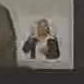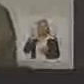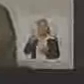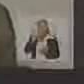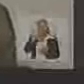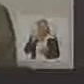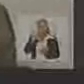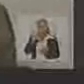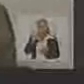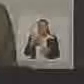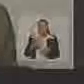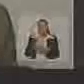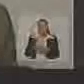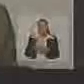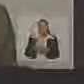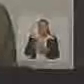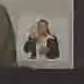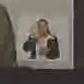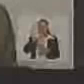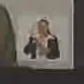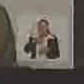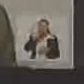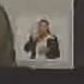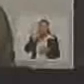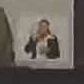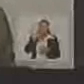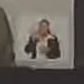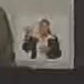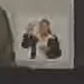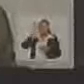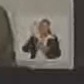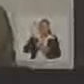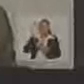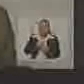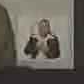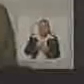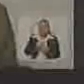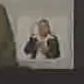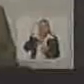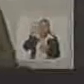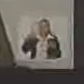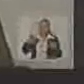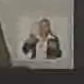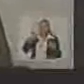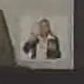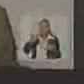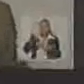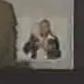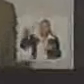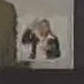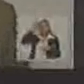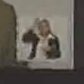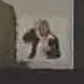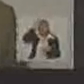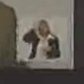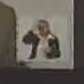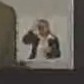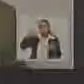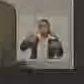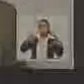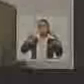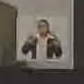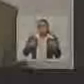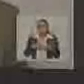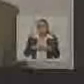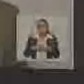formalidad, prácticas incluso para técnicas o para oficios que permitan el desarrollo de las aptitudes de los jóvenes. Estos espacios